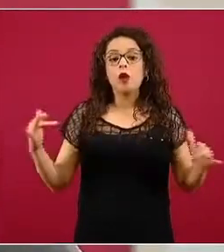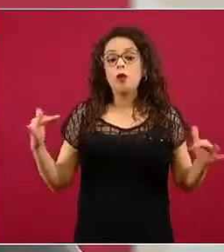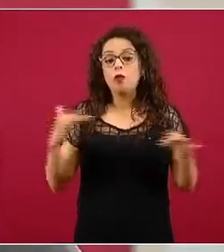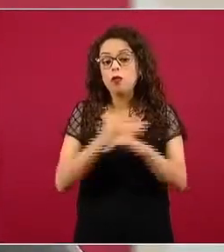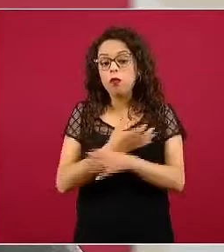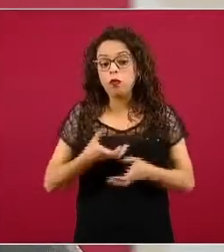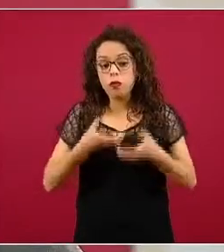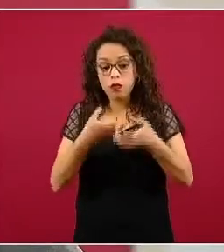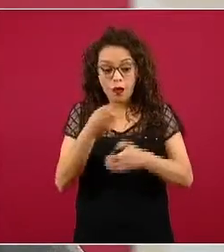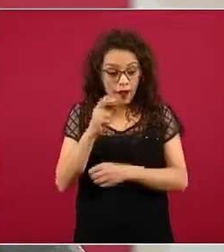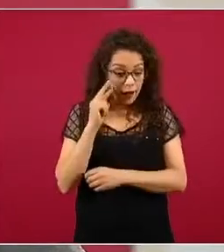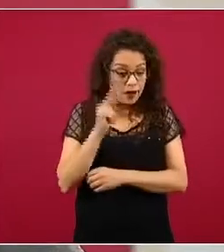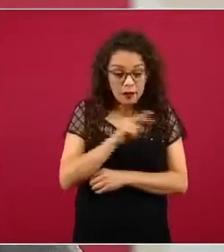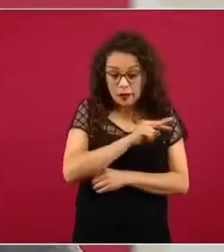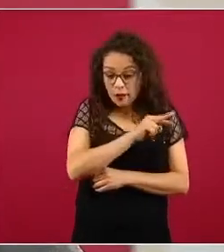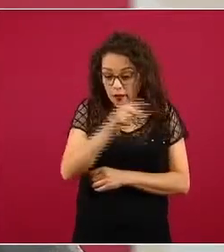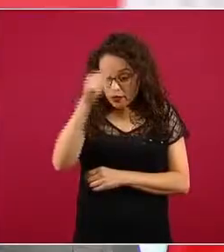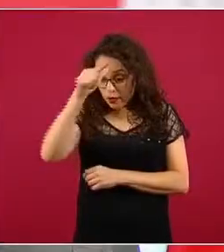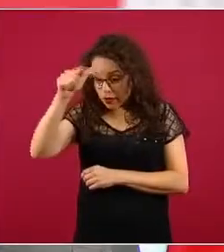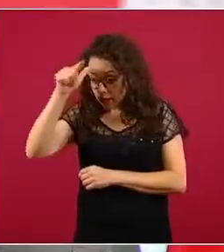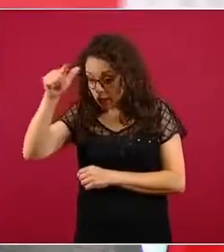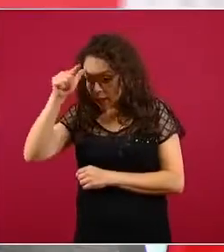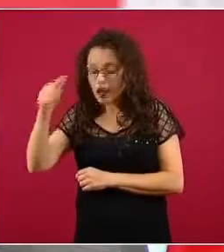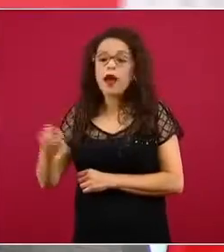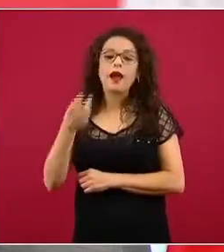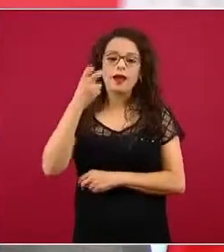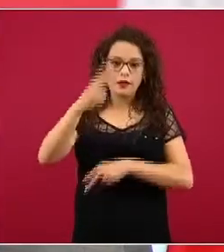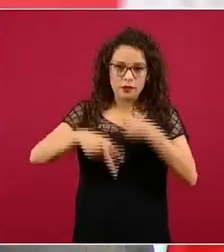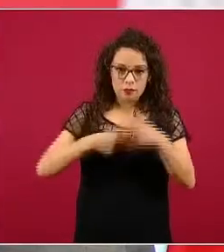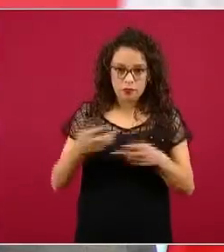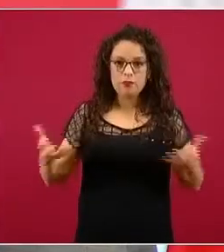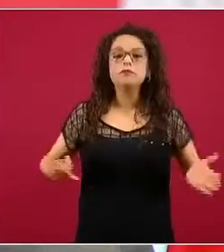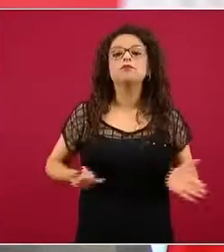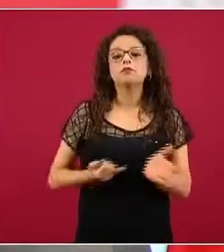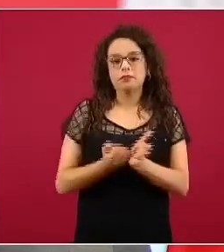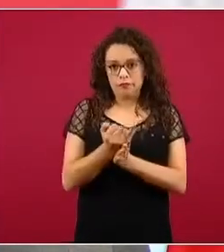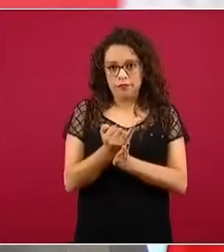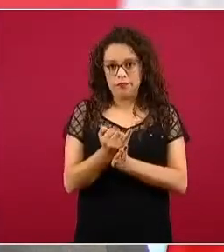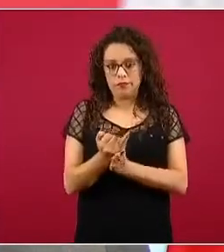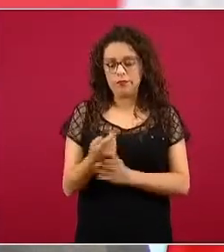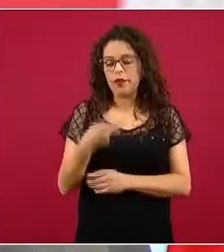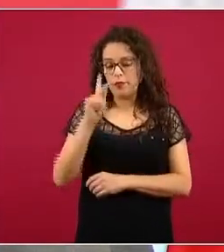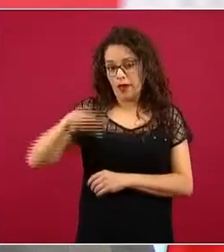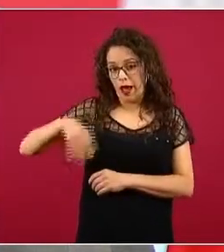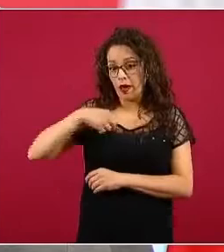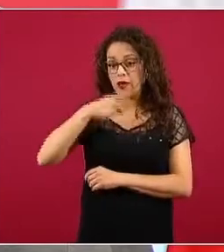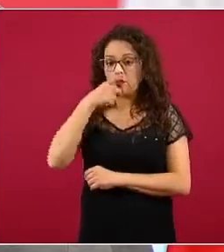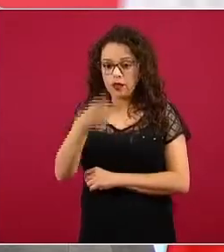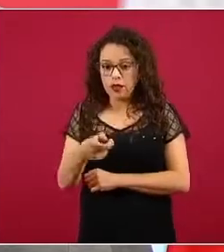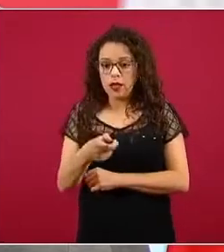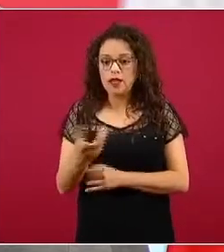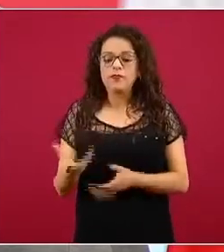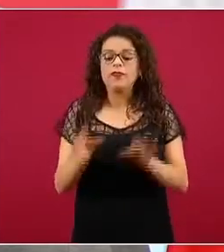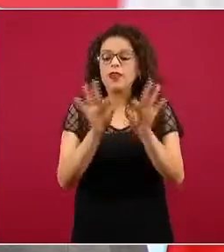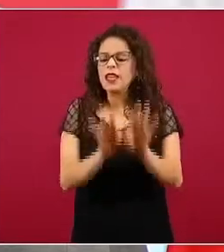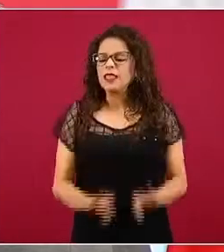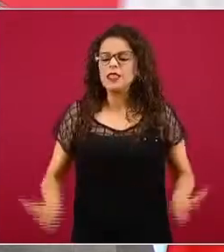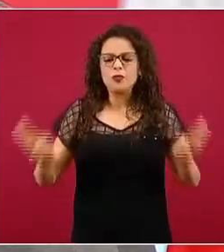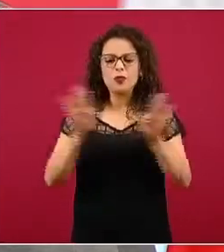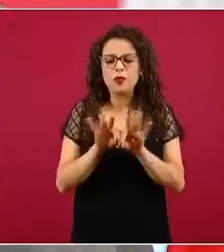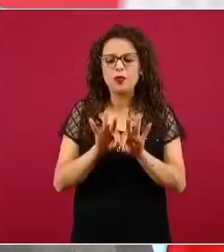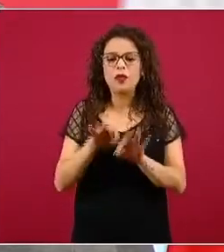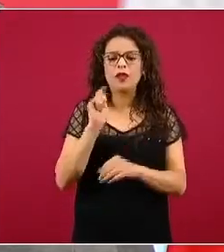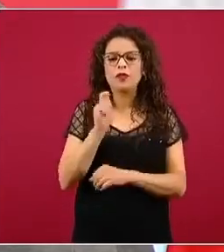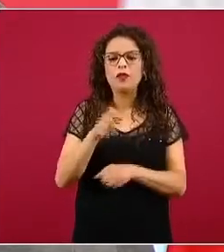ahí se toman ciertas medidas. Pero como lo decía al principio, es muy importante que más allá de cuáles